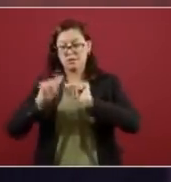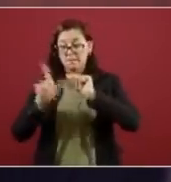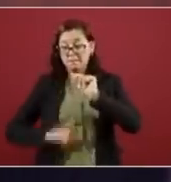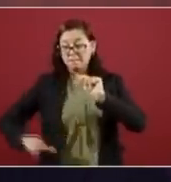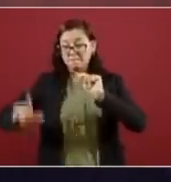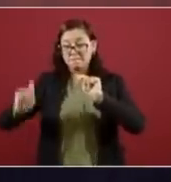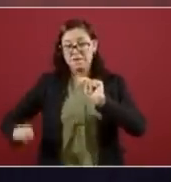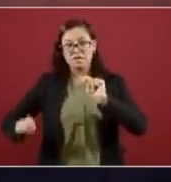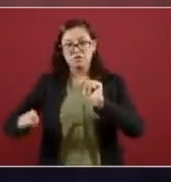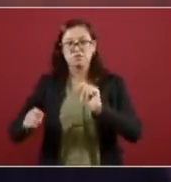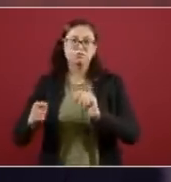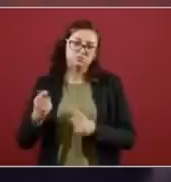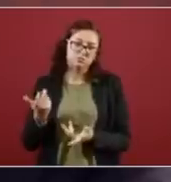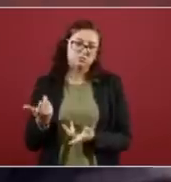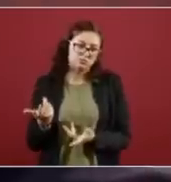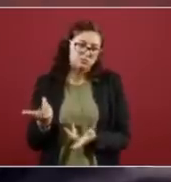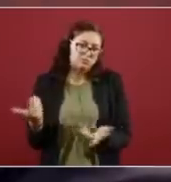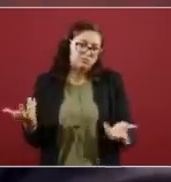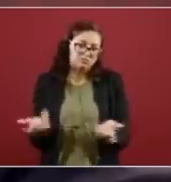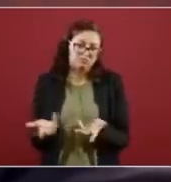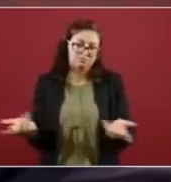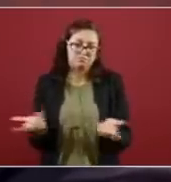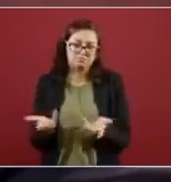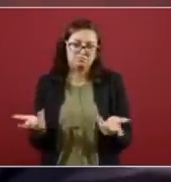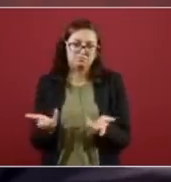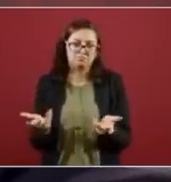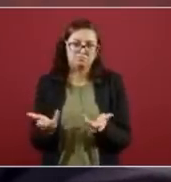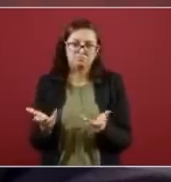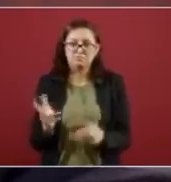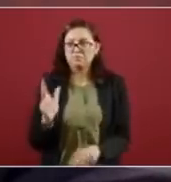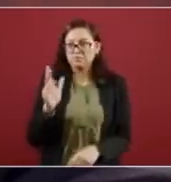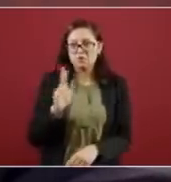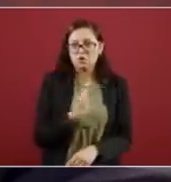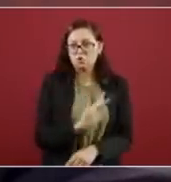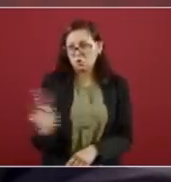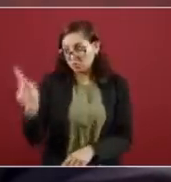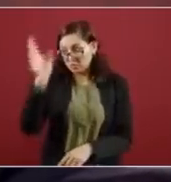actuemos de como un acuerdo